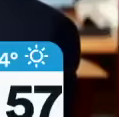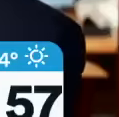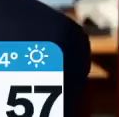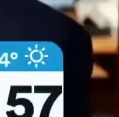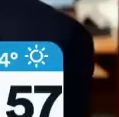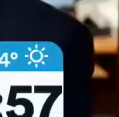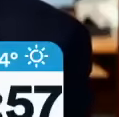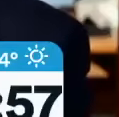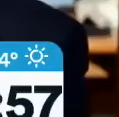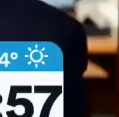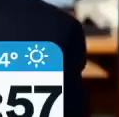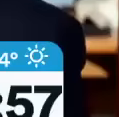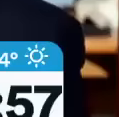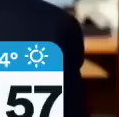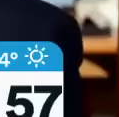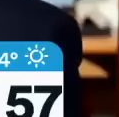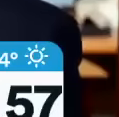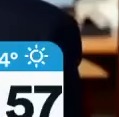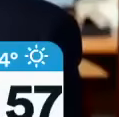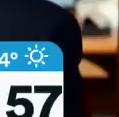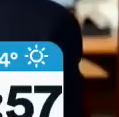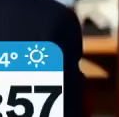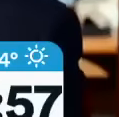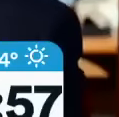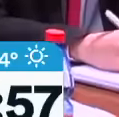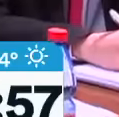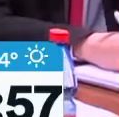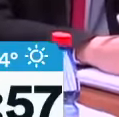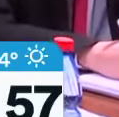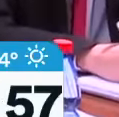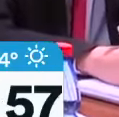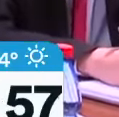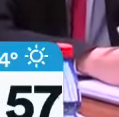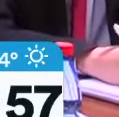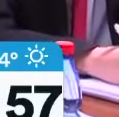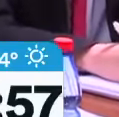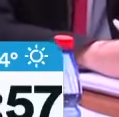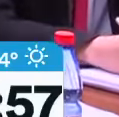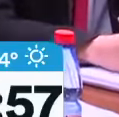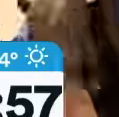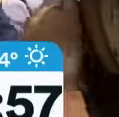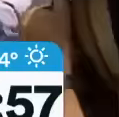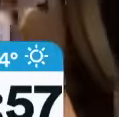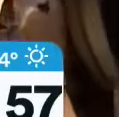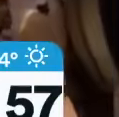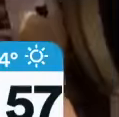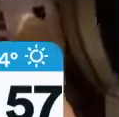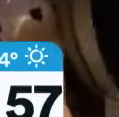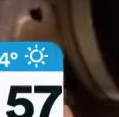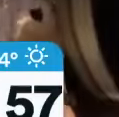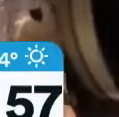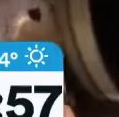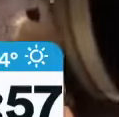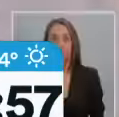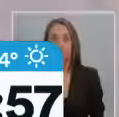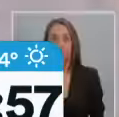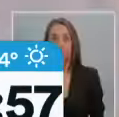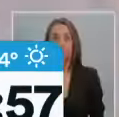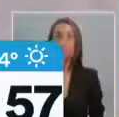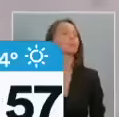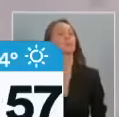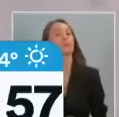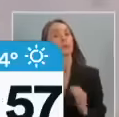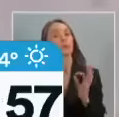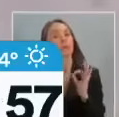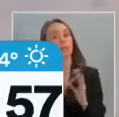nunca conté eso porque me dijeron que era confidencial. Claro. Pero sospecho que detrás de esas llamadas